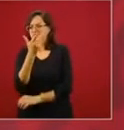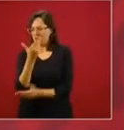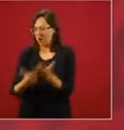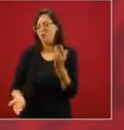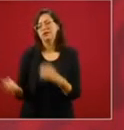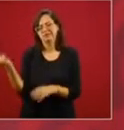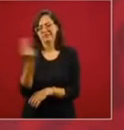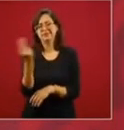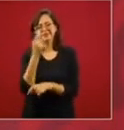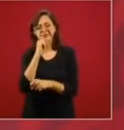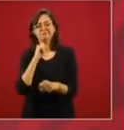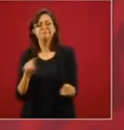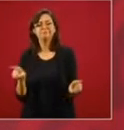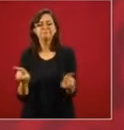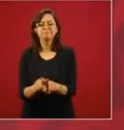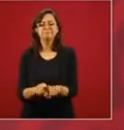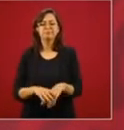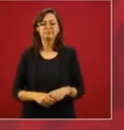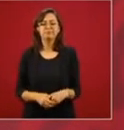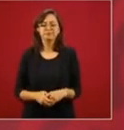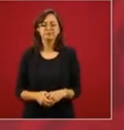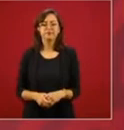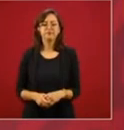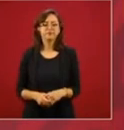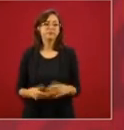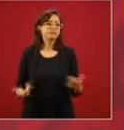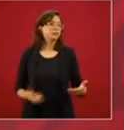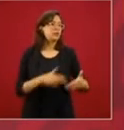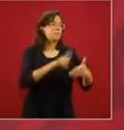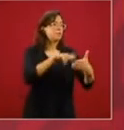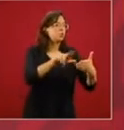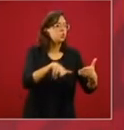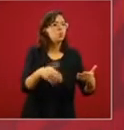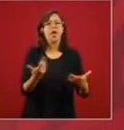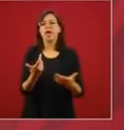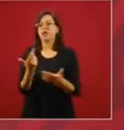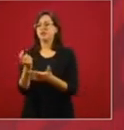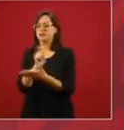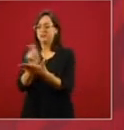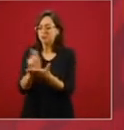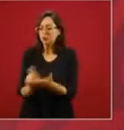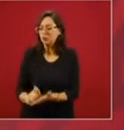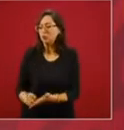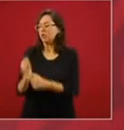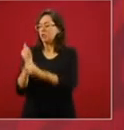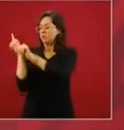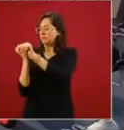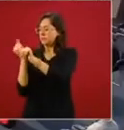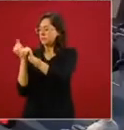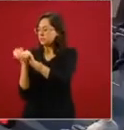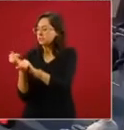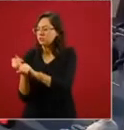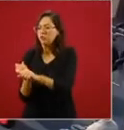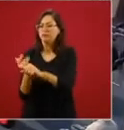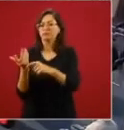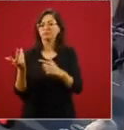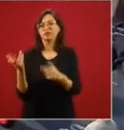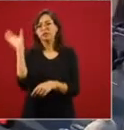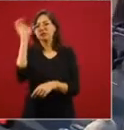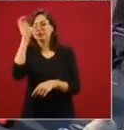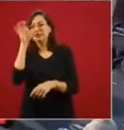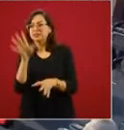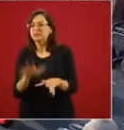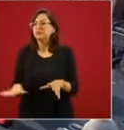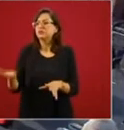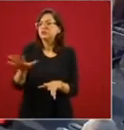en el caso de la pintura, y así en el caso de la escritura y la investigación, las ciencias